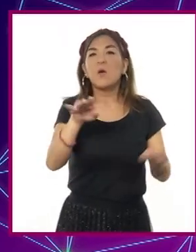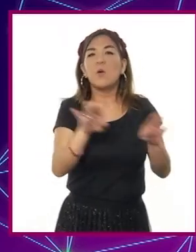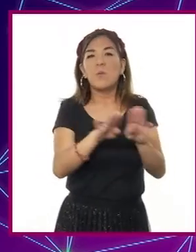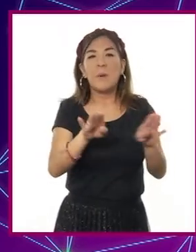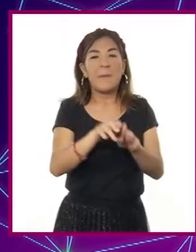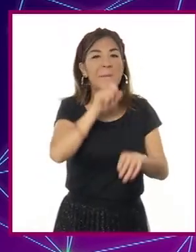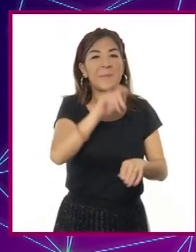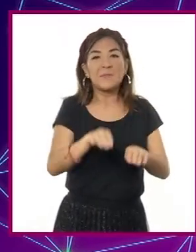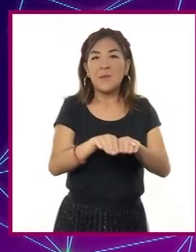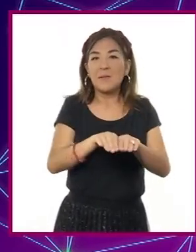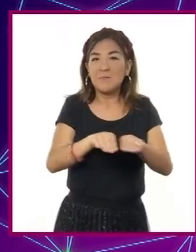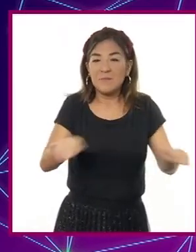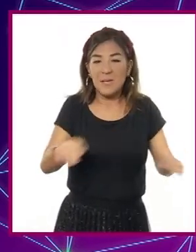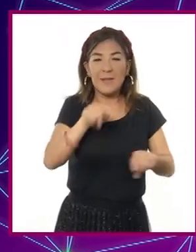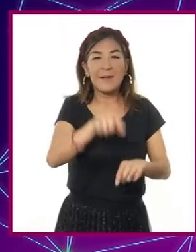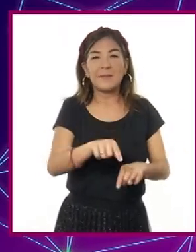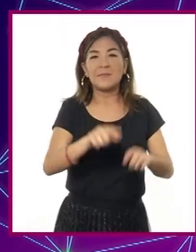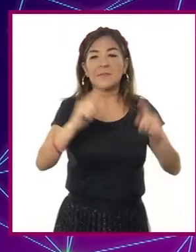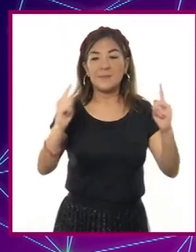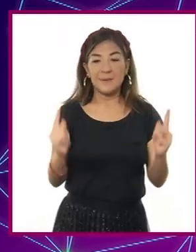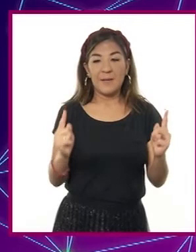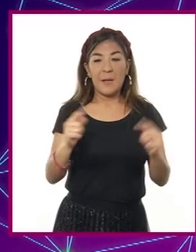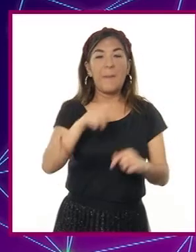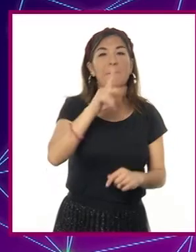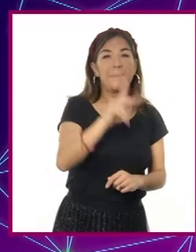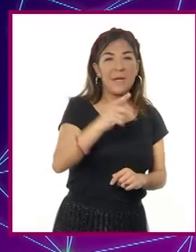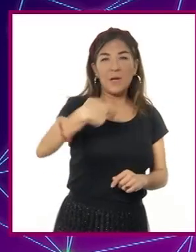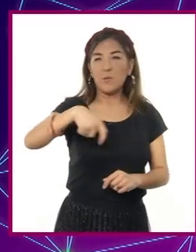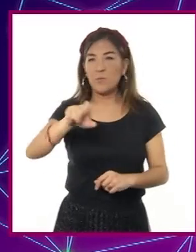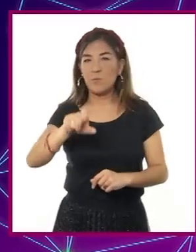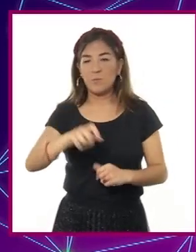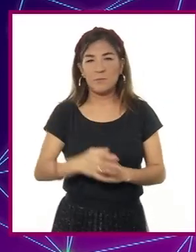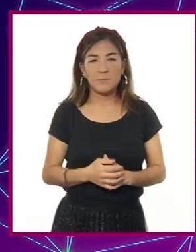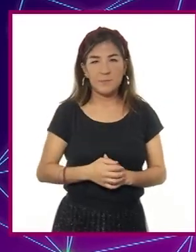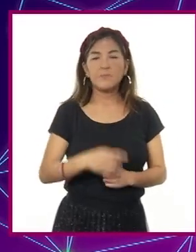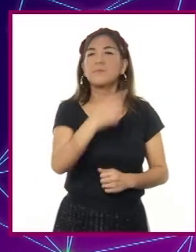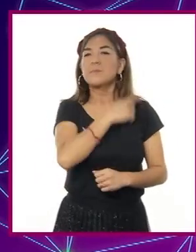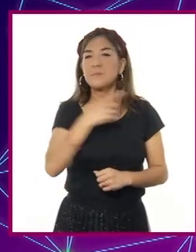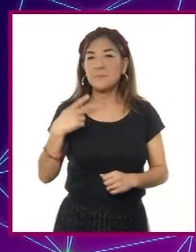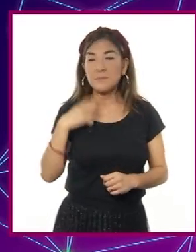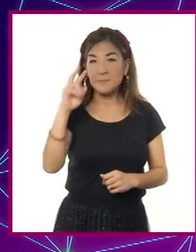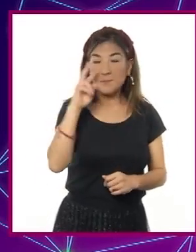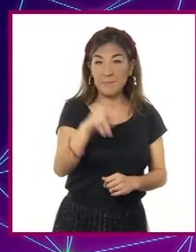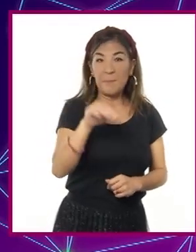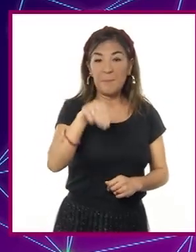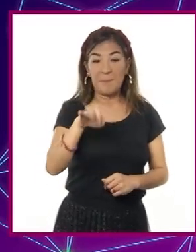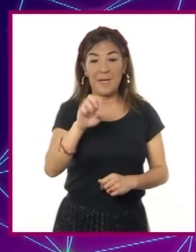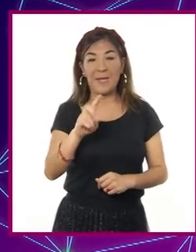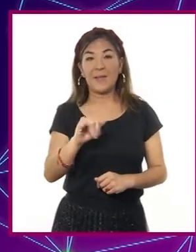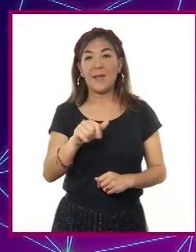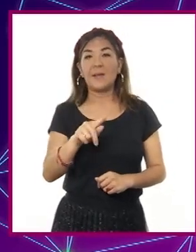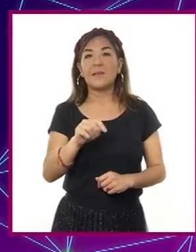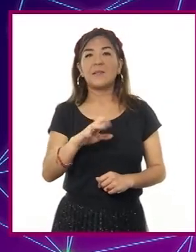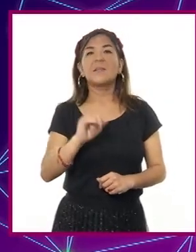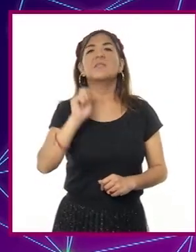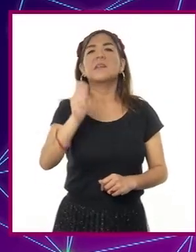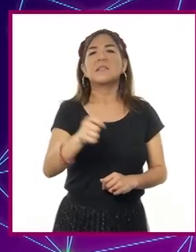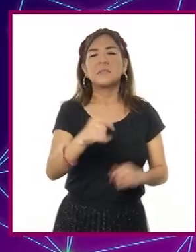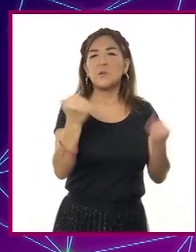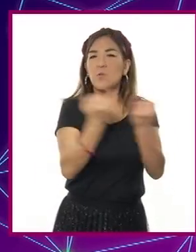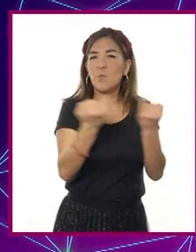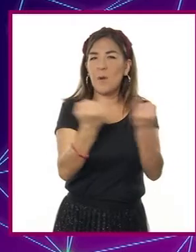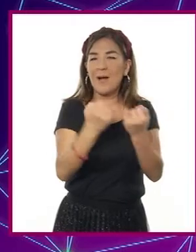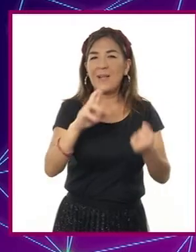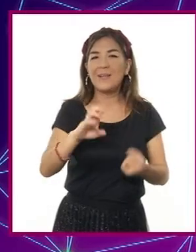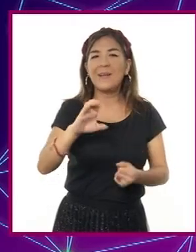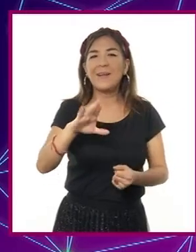a la misma distancia de los extremos P y Q. Es de notar que la mediatriz es una recta, por lo que